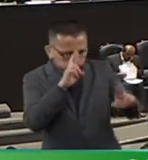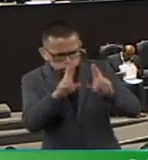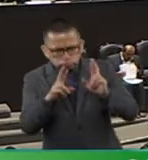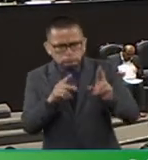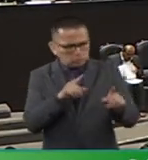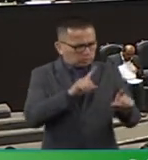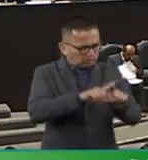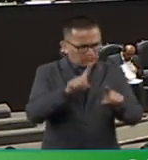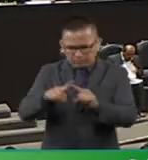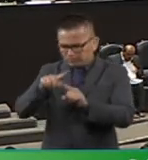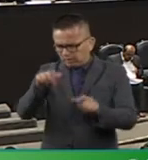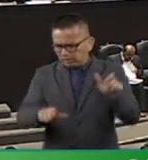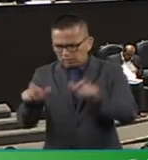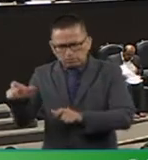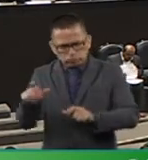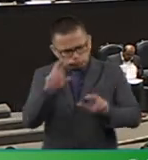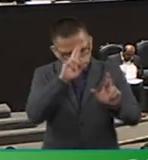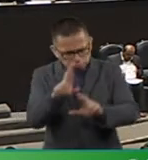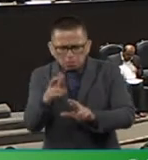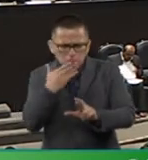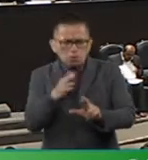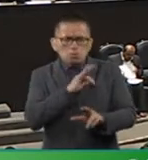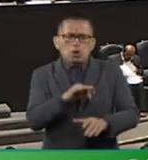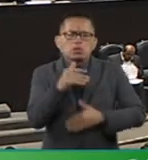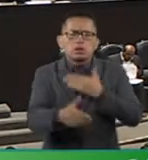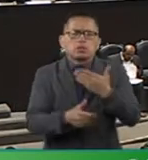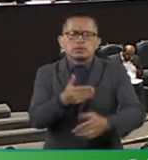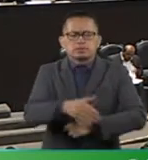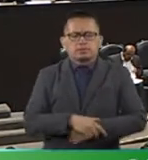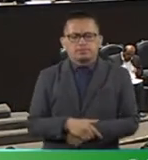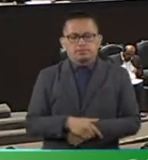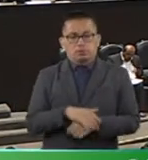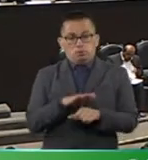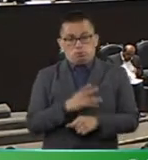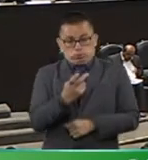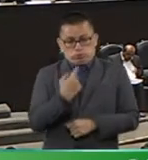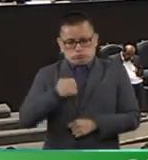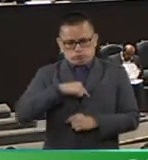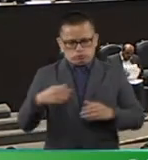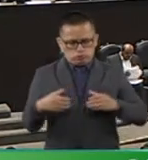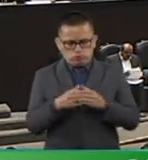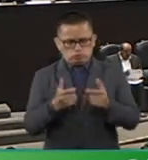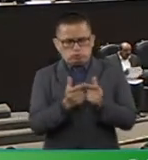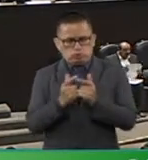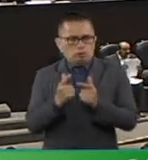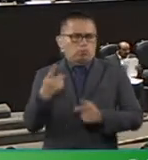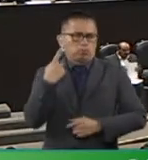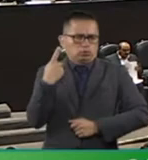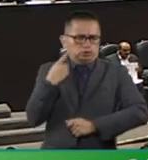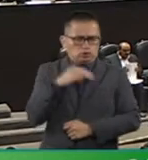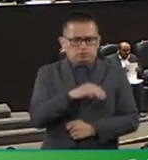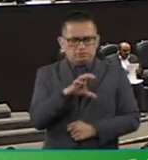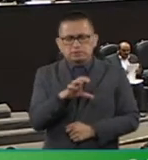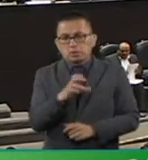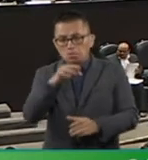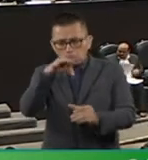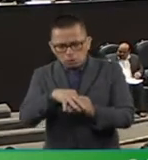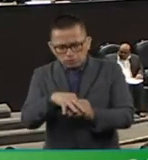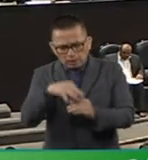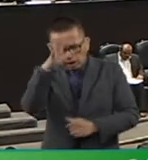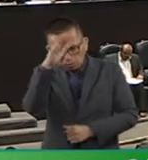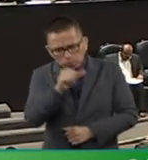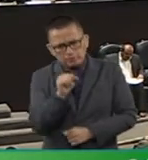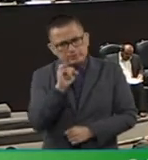eso les digo que el voto de la bancada naranja de Movimiento Ciudadano será en favor de la